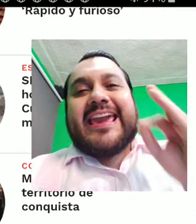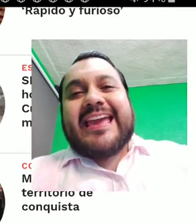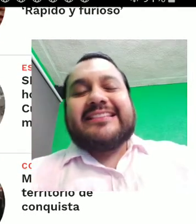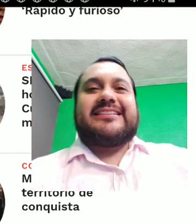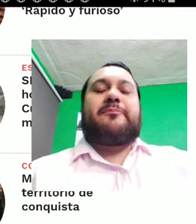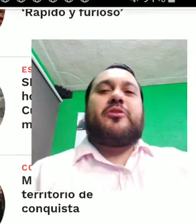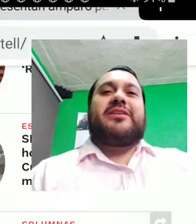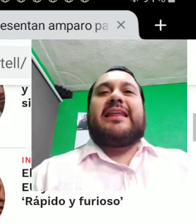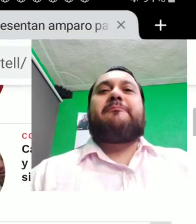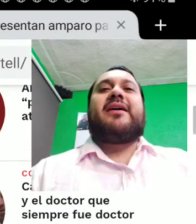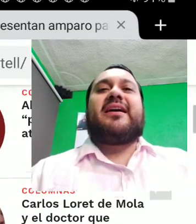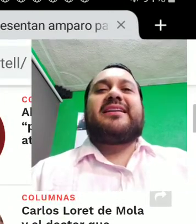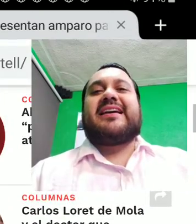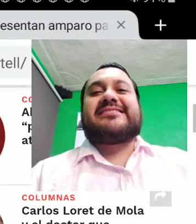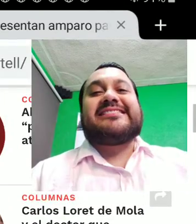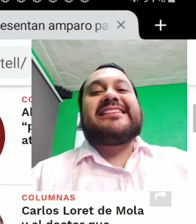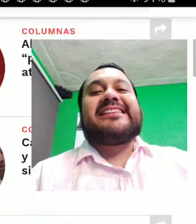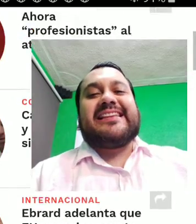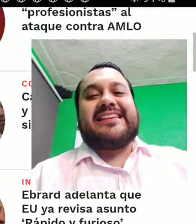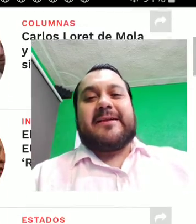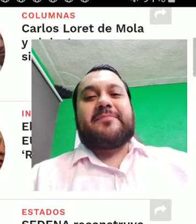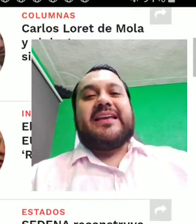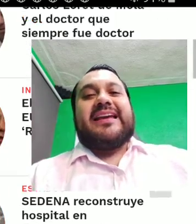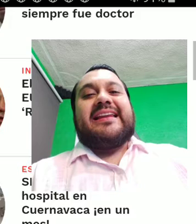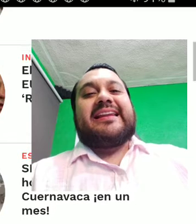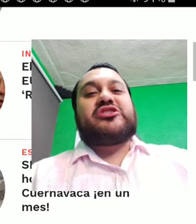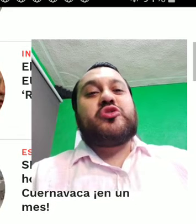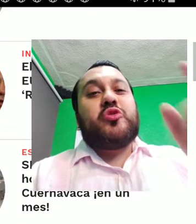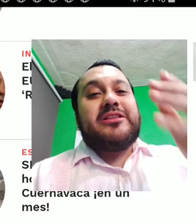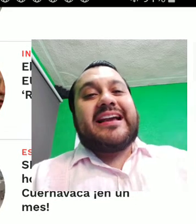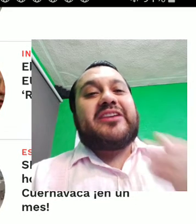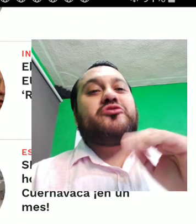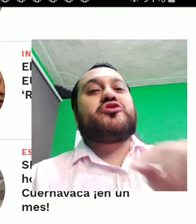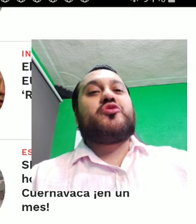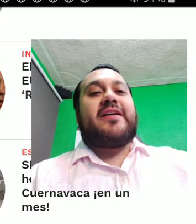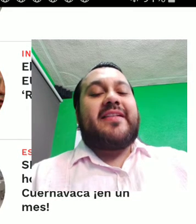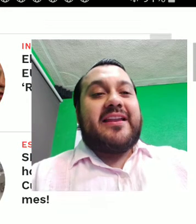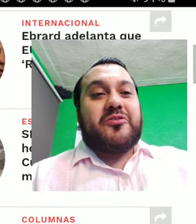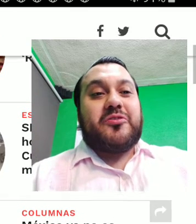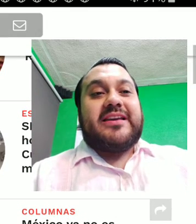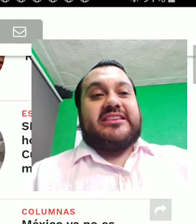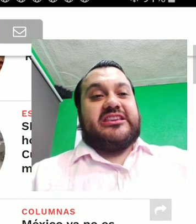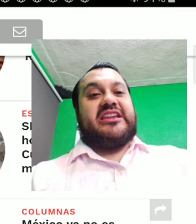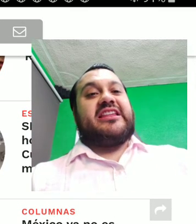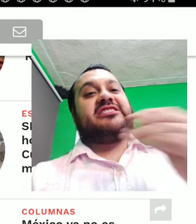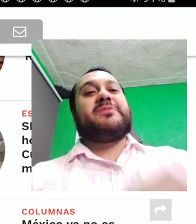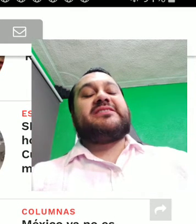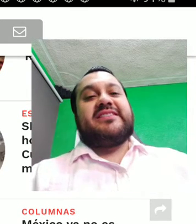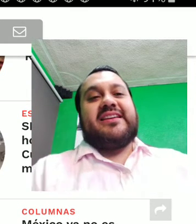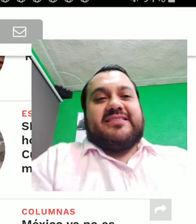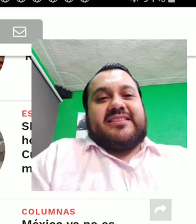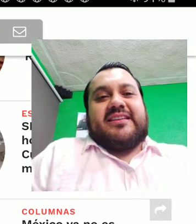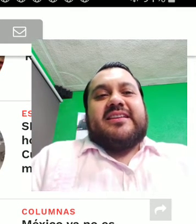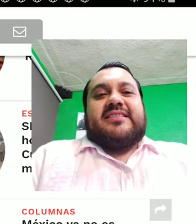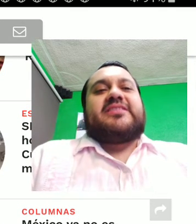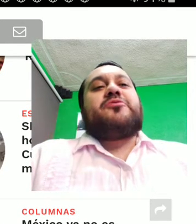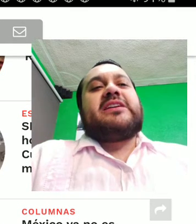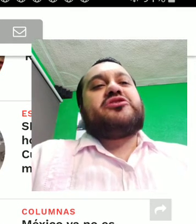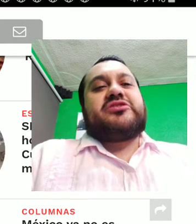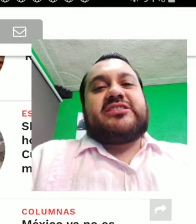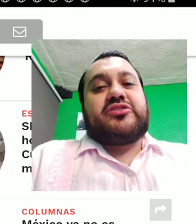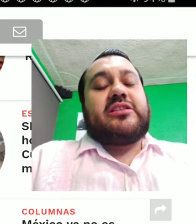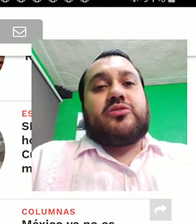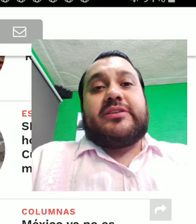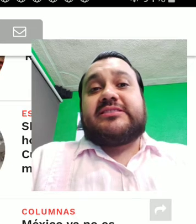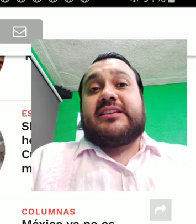no creer se pone la página sin línea resulta que un ciudadano quien es presidente de